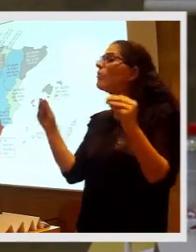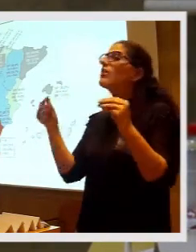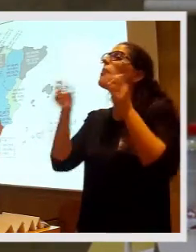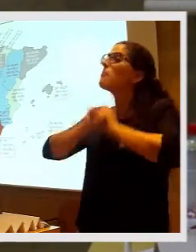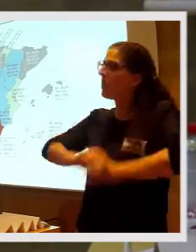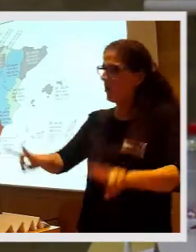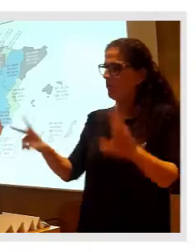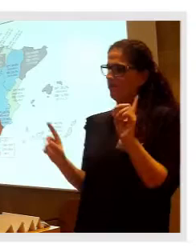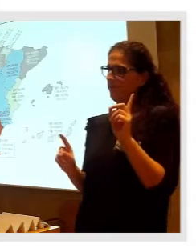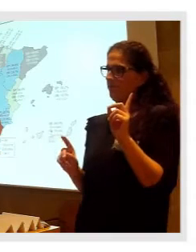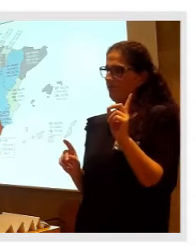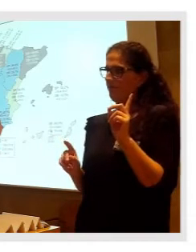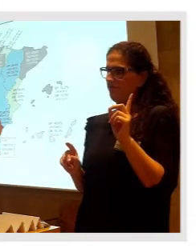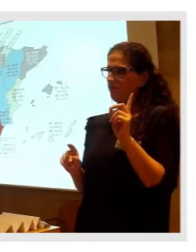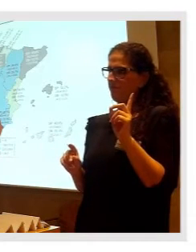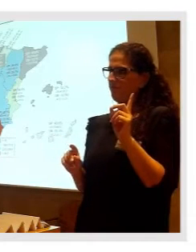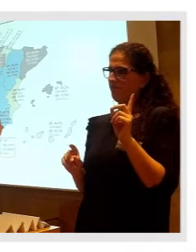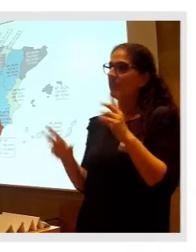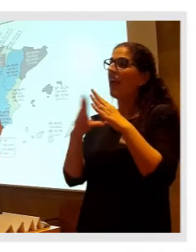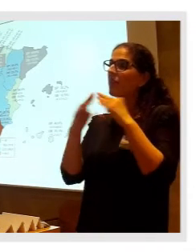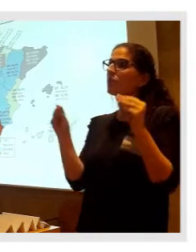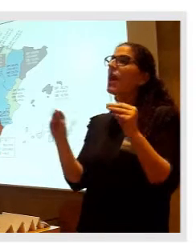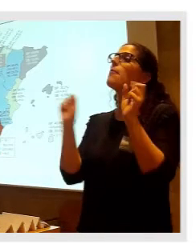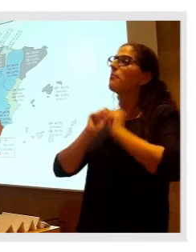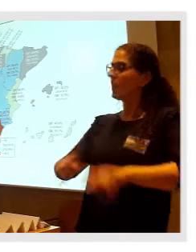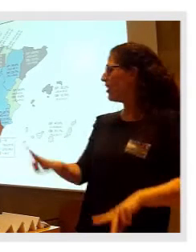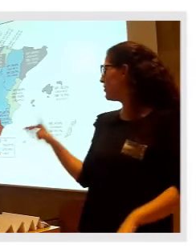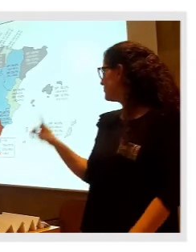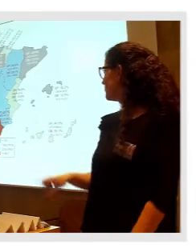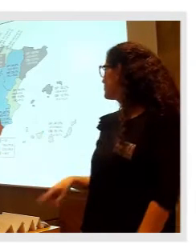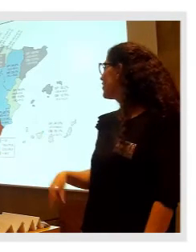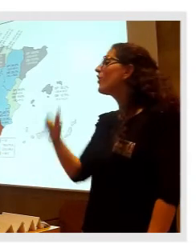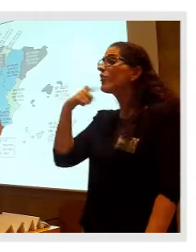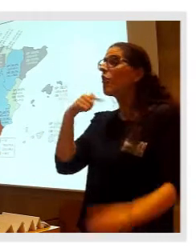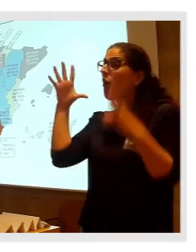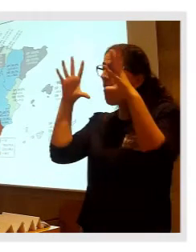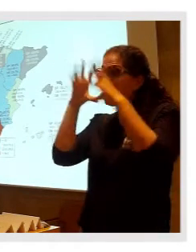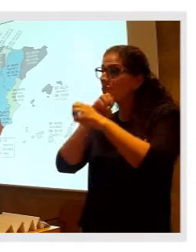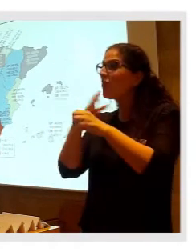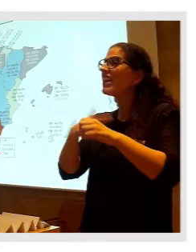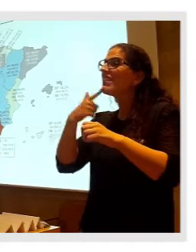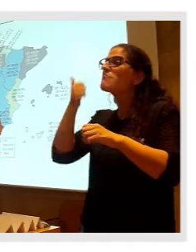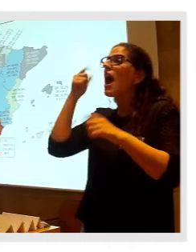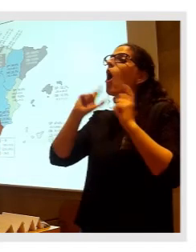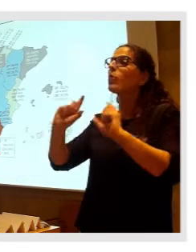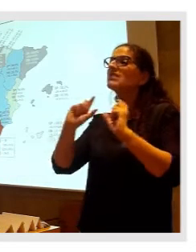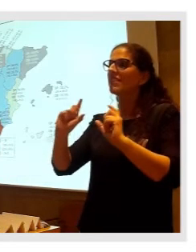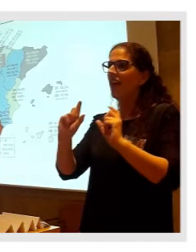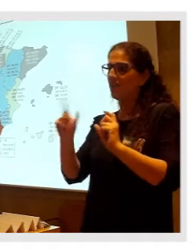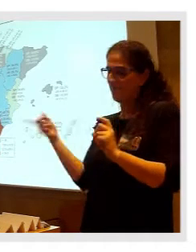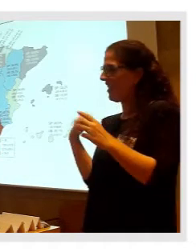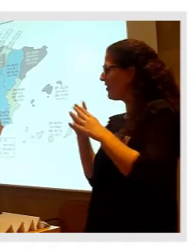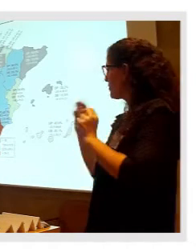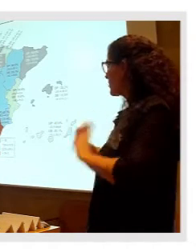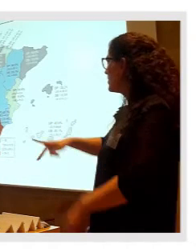peor. En Andalucía, si veis en rojo, evidentemente, en rojo oscuro significa las regiones que más obesidad tienen, pues